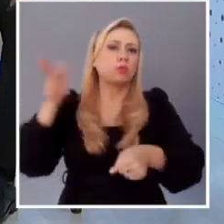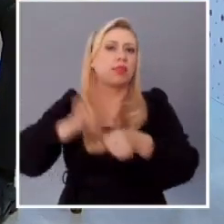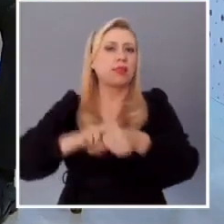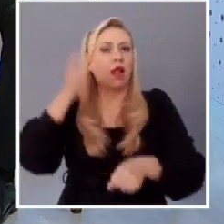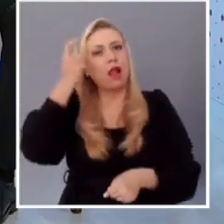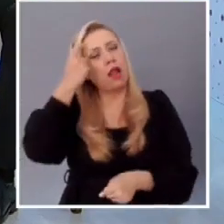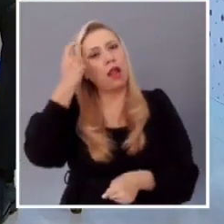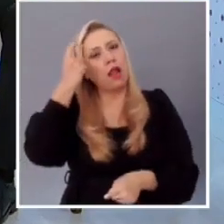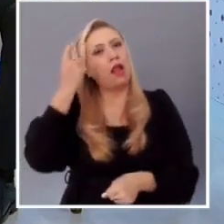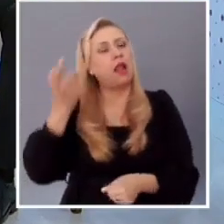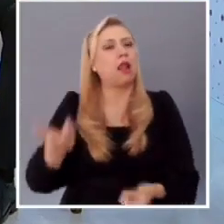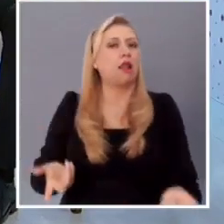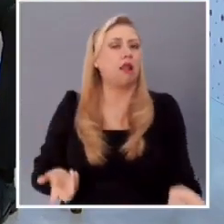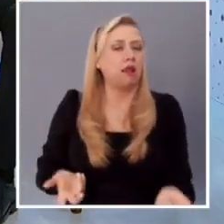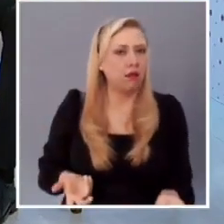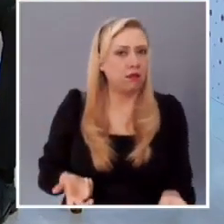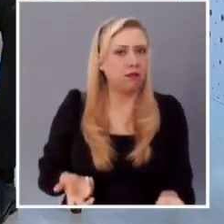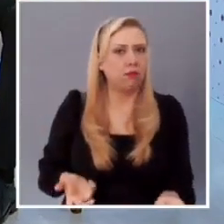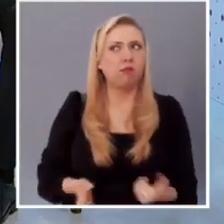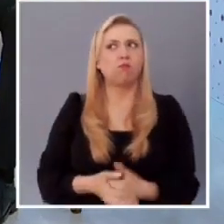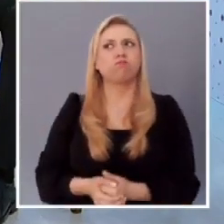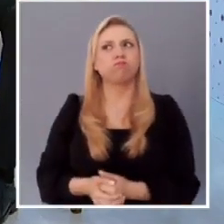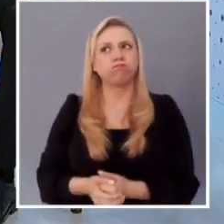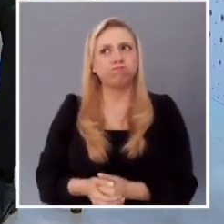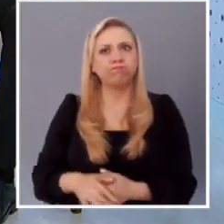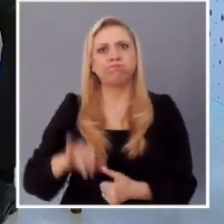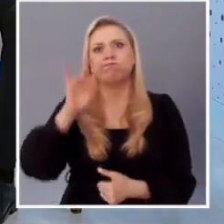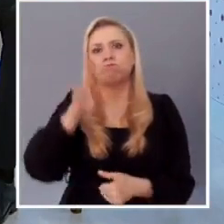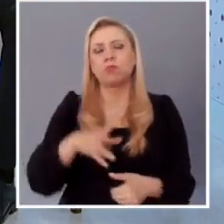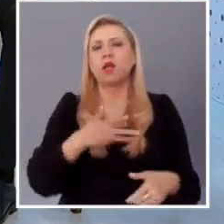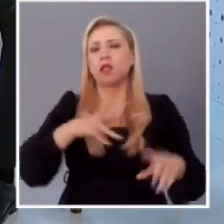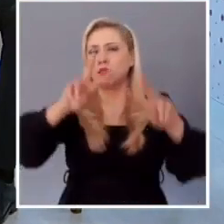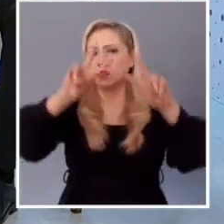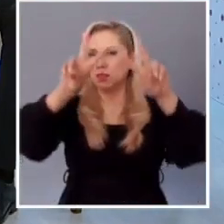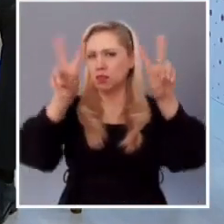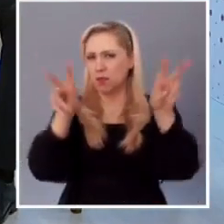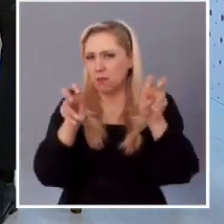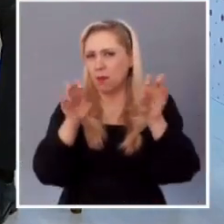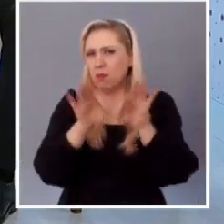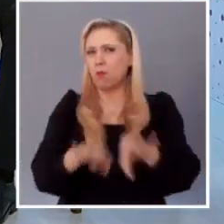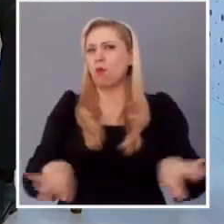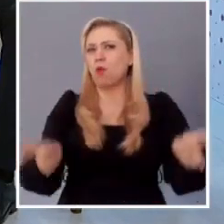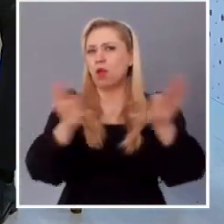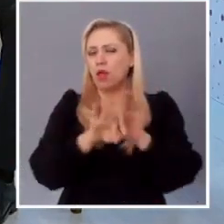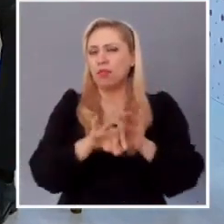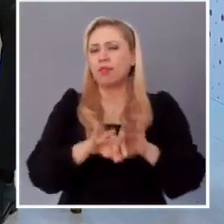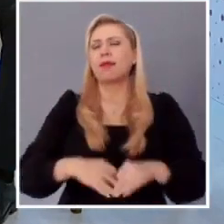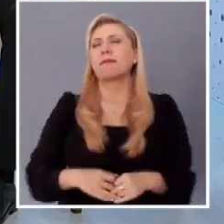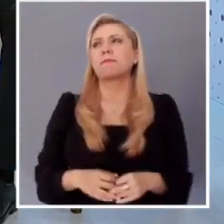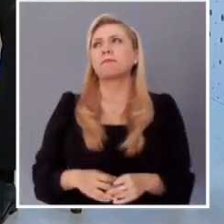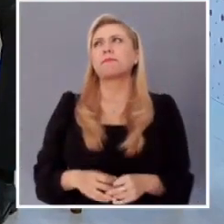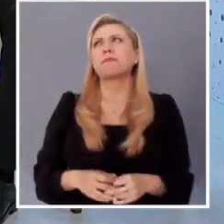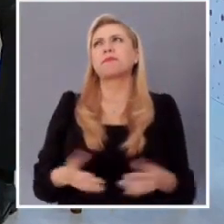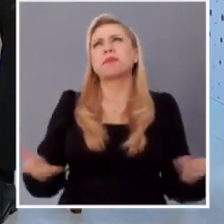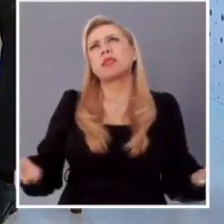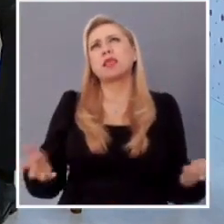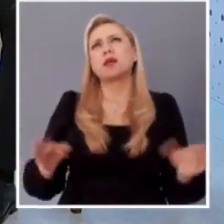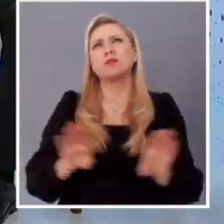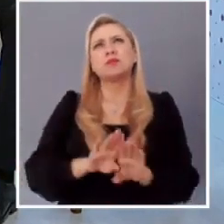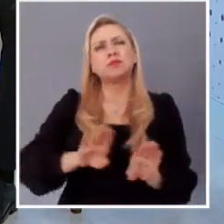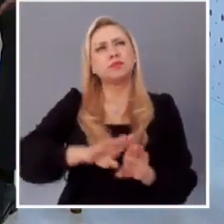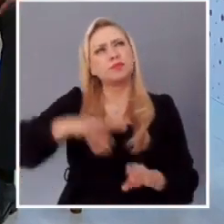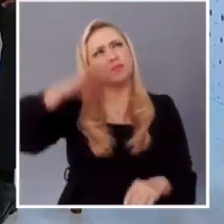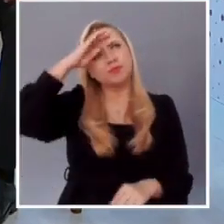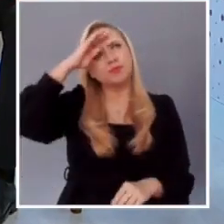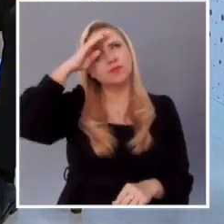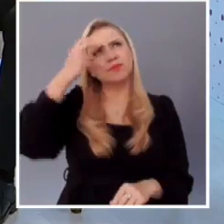un tema adicional muy importante, digamos, introductorio, Yasmín, que es el tipo de modelos para pensar sobre estos temas, ¿no? Hay lo que